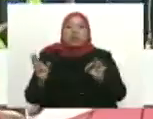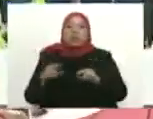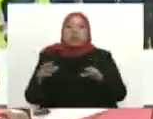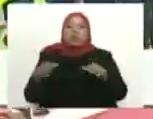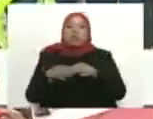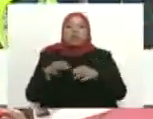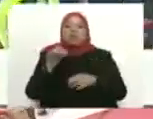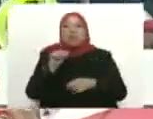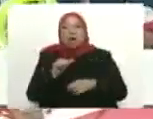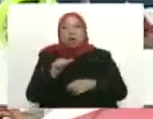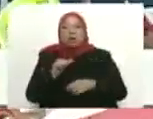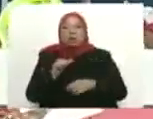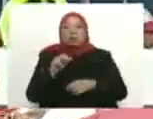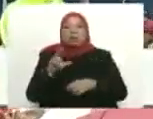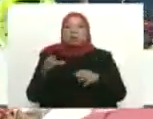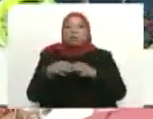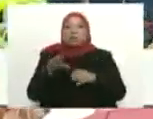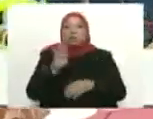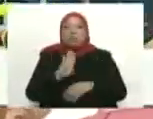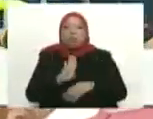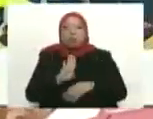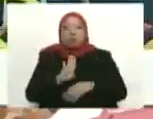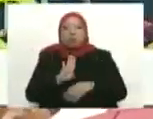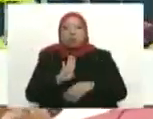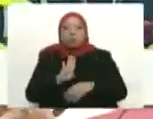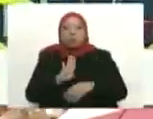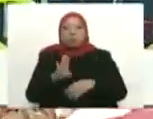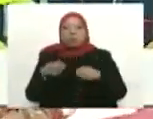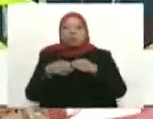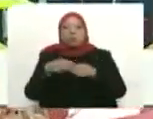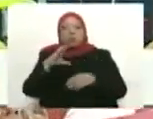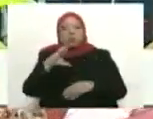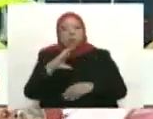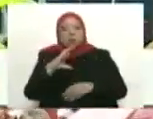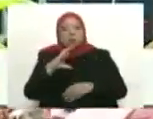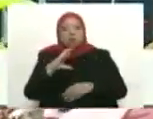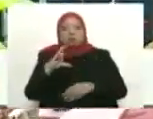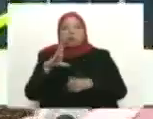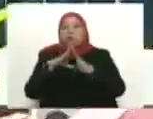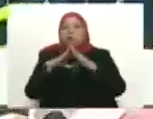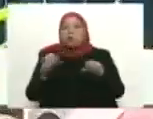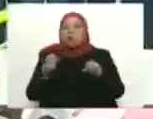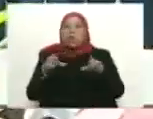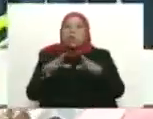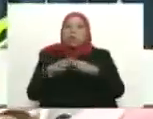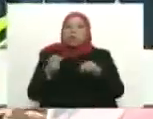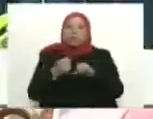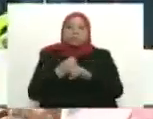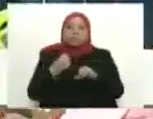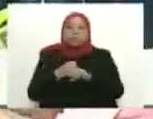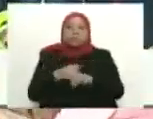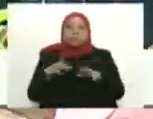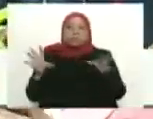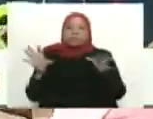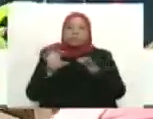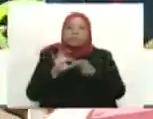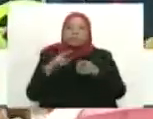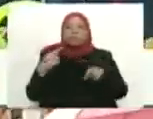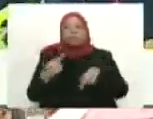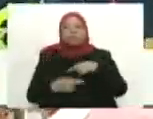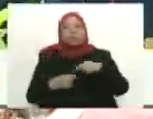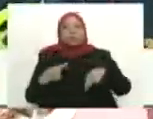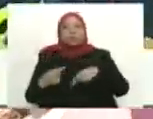grupo A, ni el grupo B, ni el grupo C. Aquí todos y todas estamos unidos con la